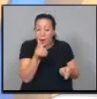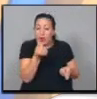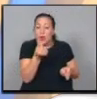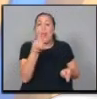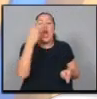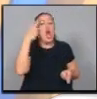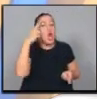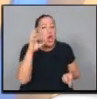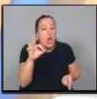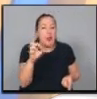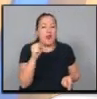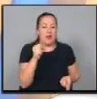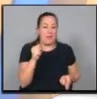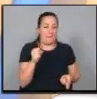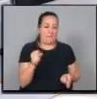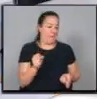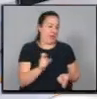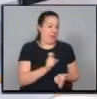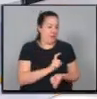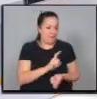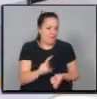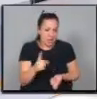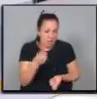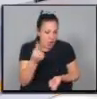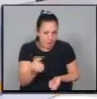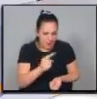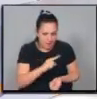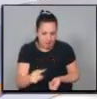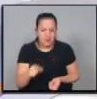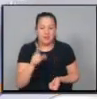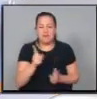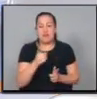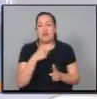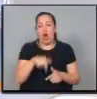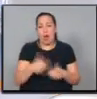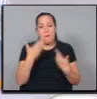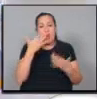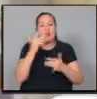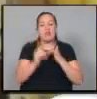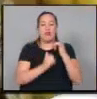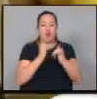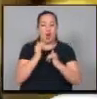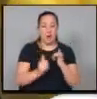pesos el kilo. La verdad que están incomprables. Aquí el informe.